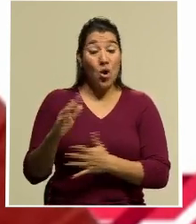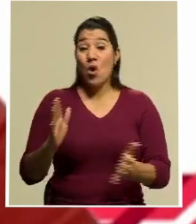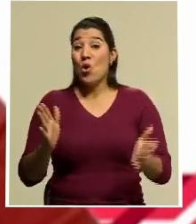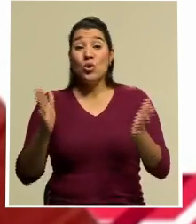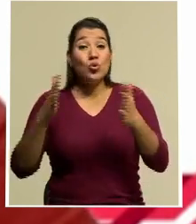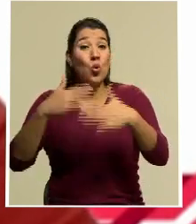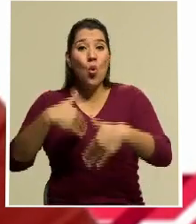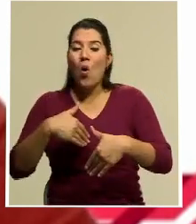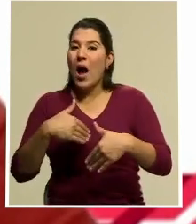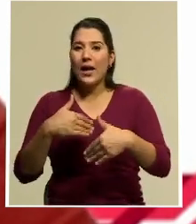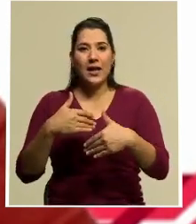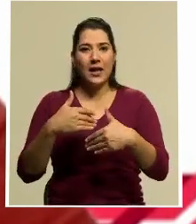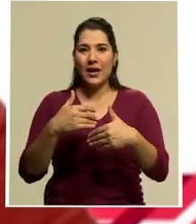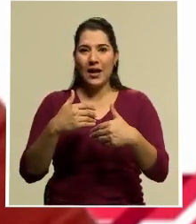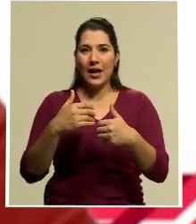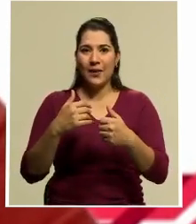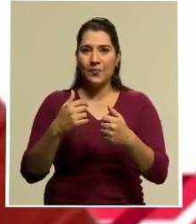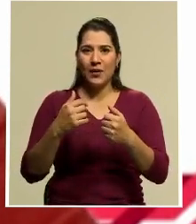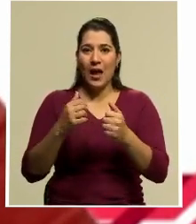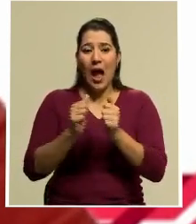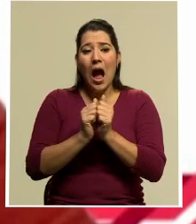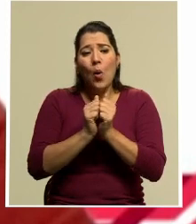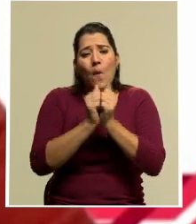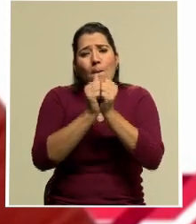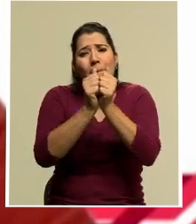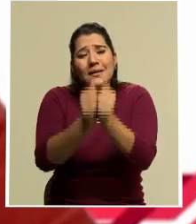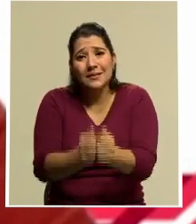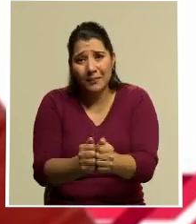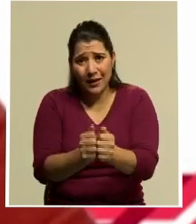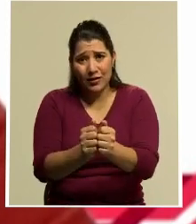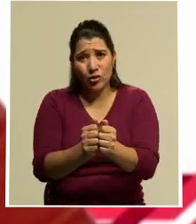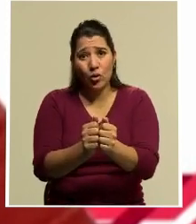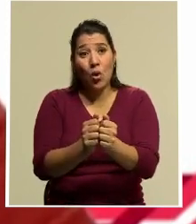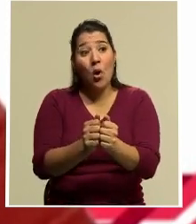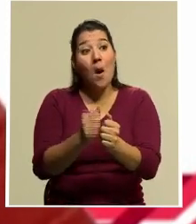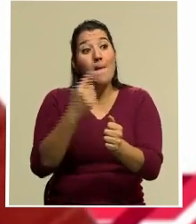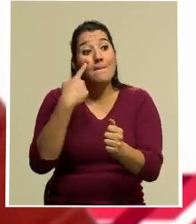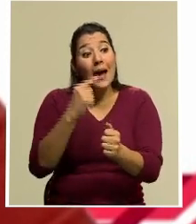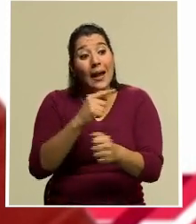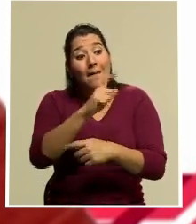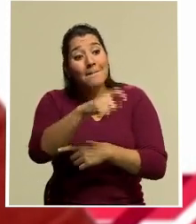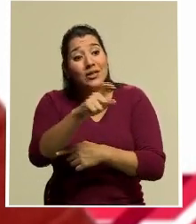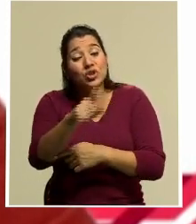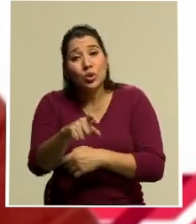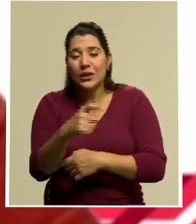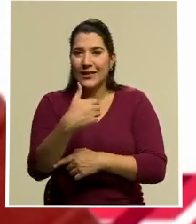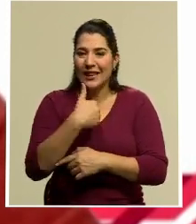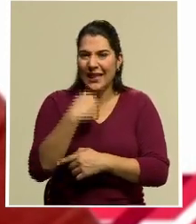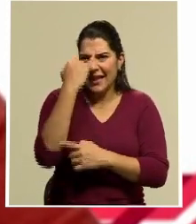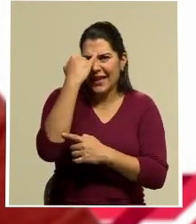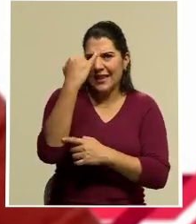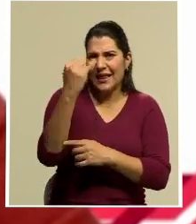acompañamiento claro de las ideas productivas, sectores completos están